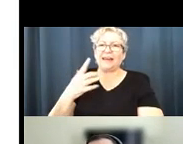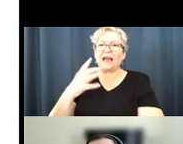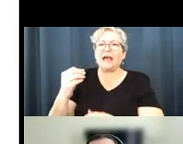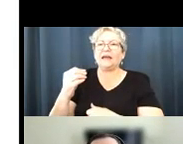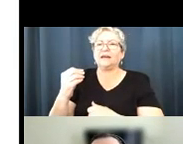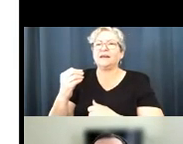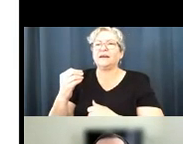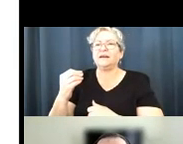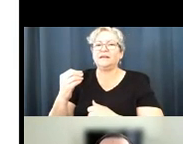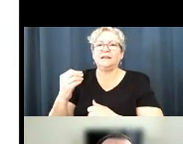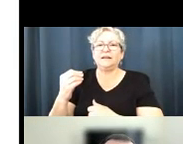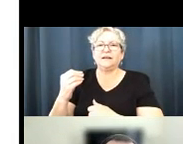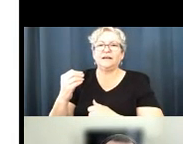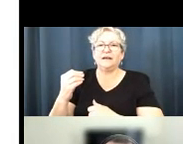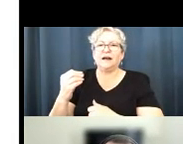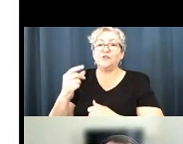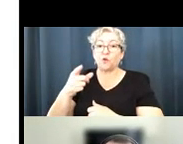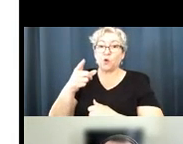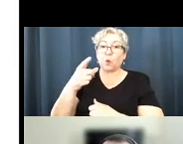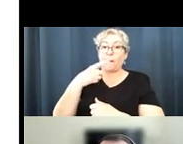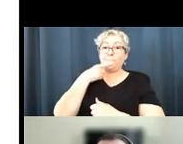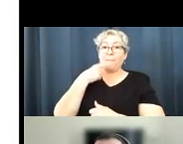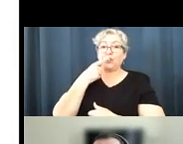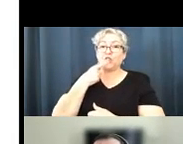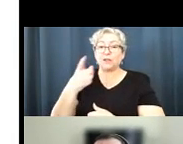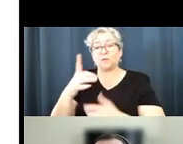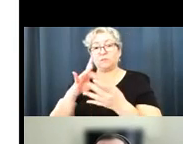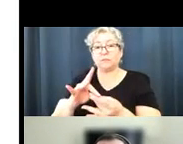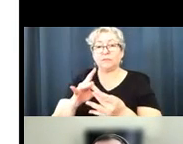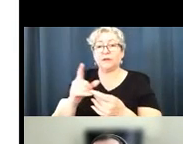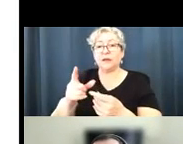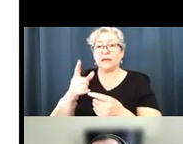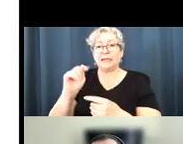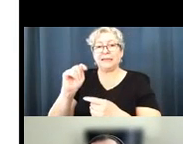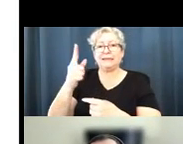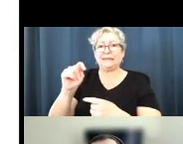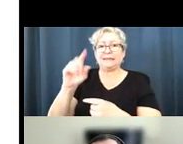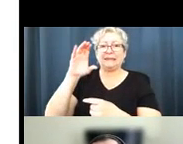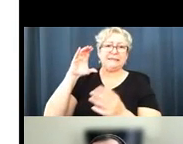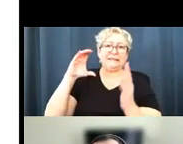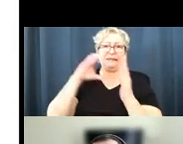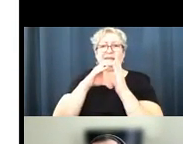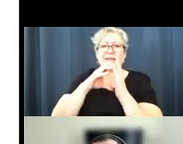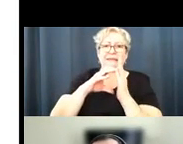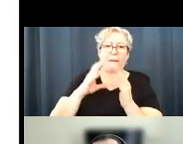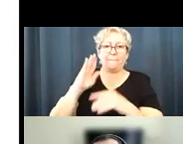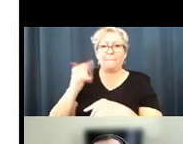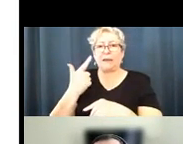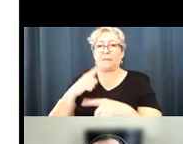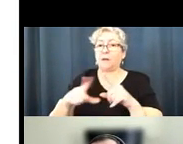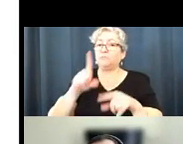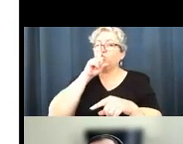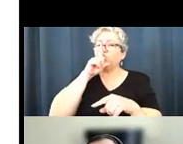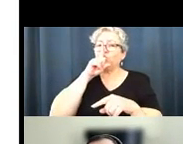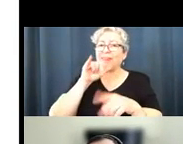le fascinan los encabezados. Usted dijo antes que si usted pone, usted lo mencionó antes, si usted pone su texto muy grande y usted no lo pone como si